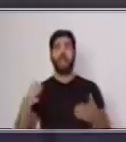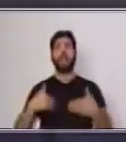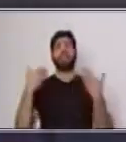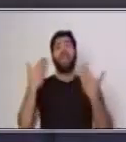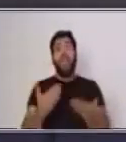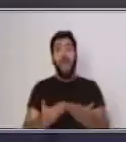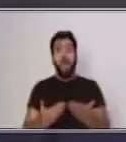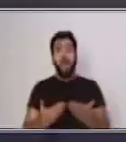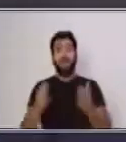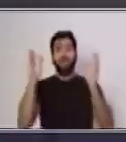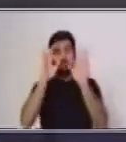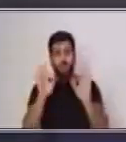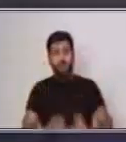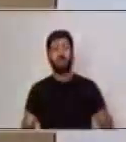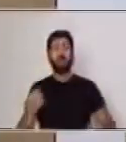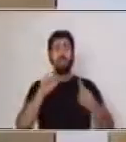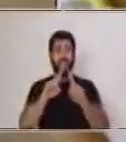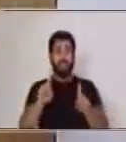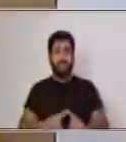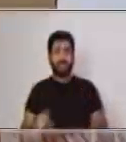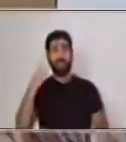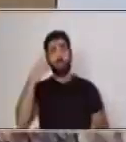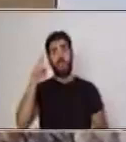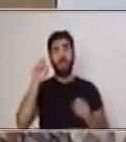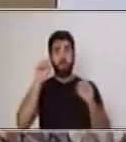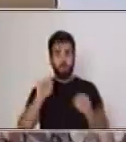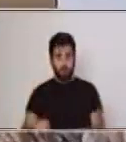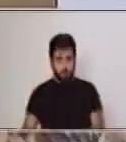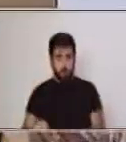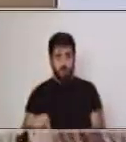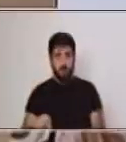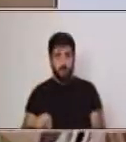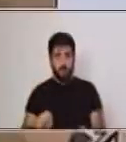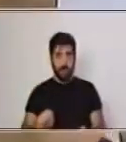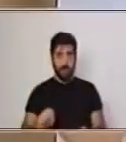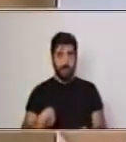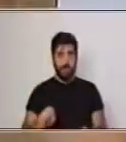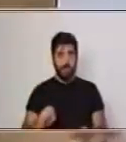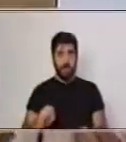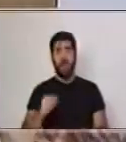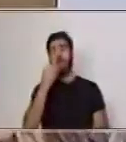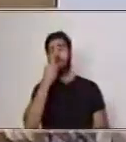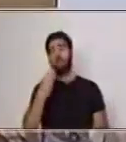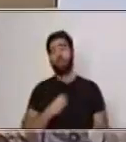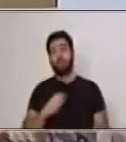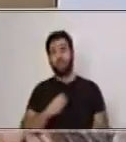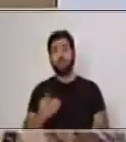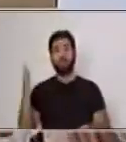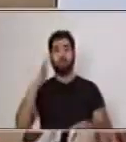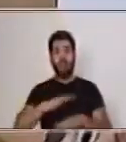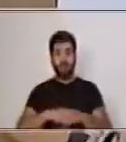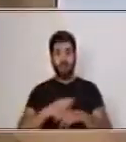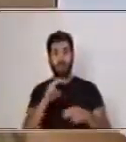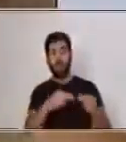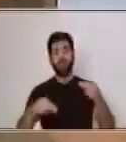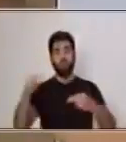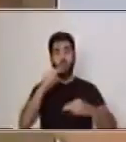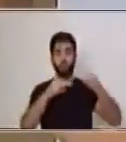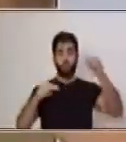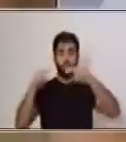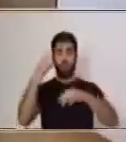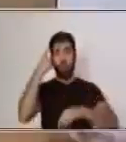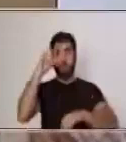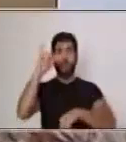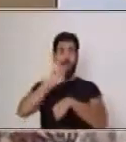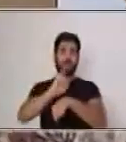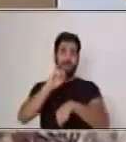dejaron ingeniosas formas para conseguir aumentar la estabilidad y la resistencia de